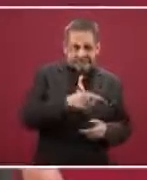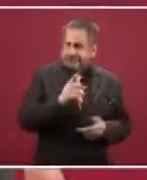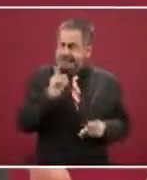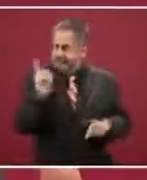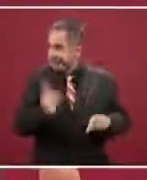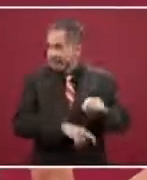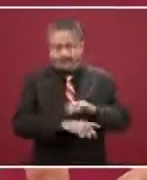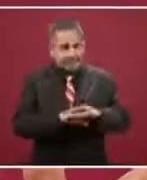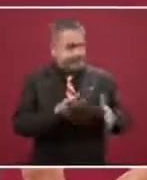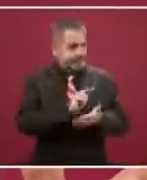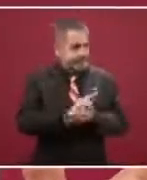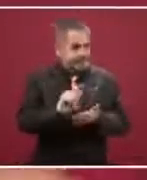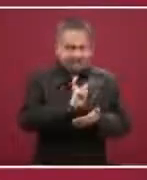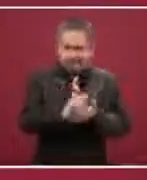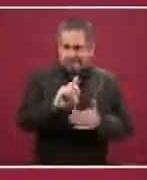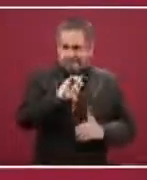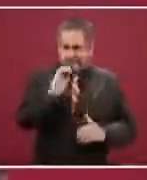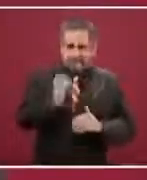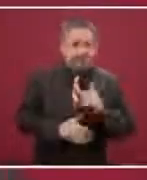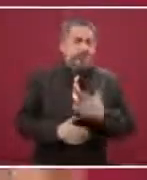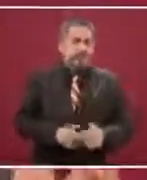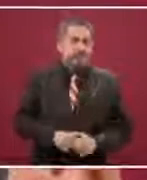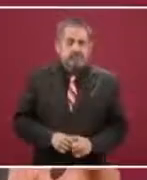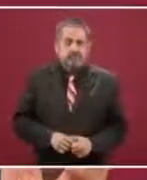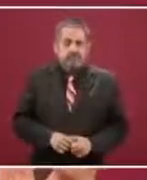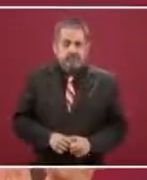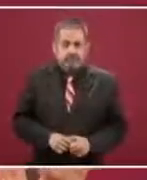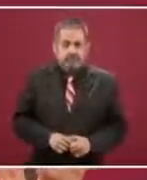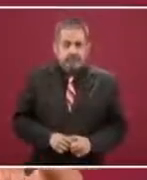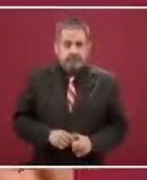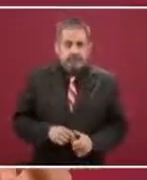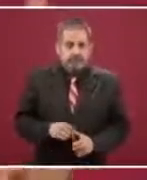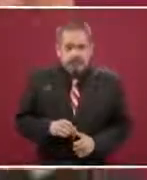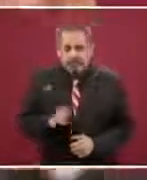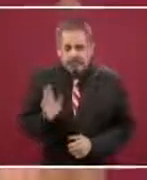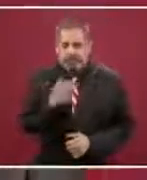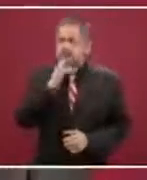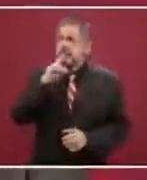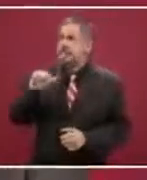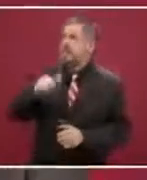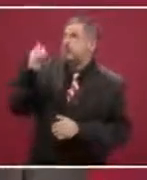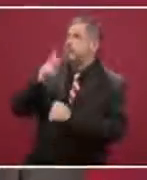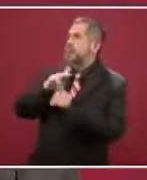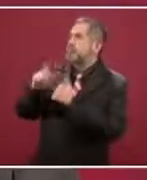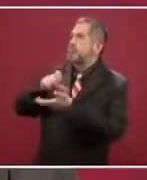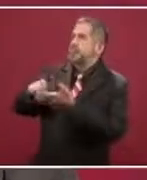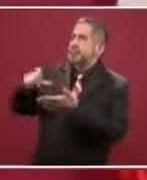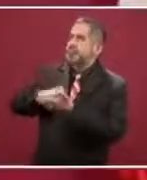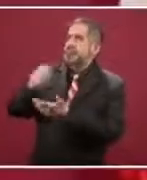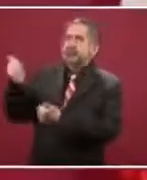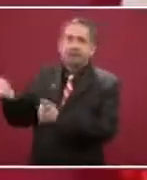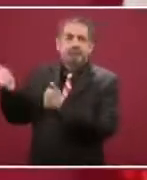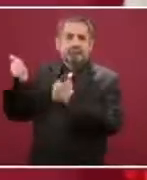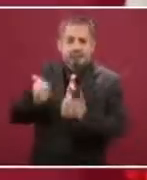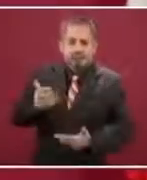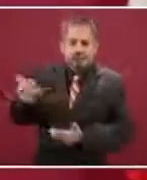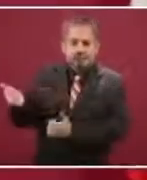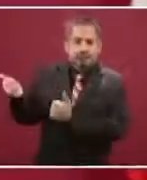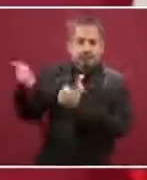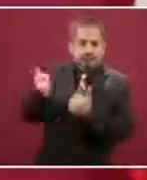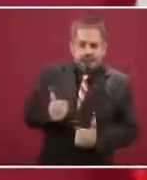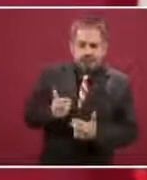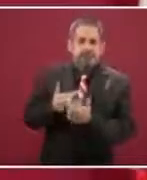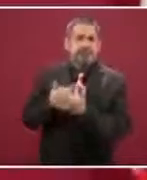Y vamos a traer los medicamentos para que no falten los